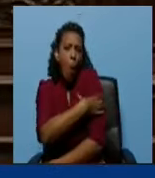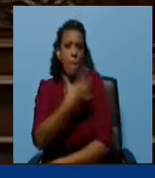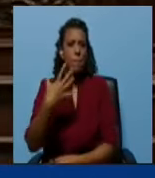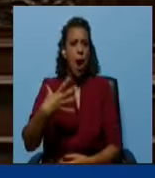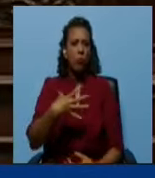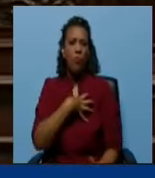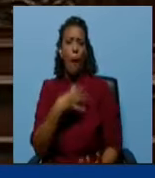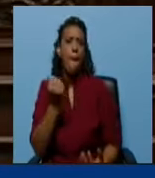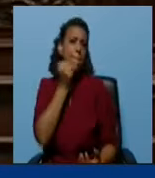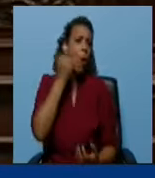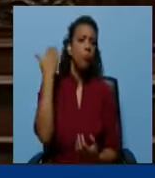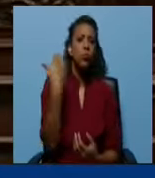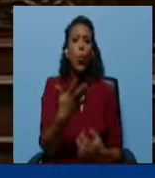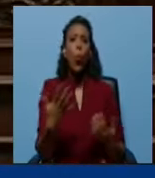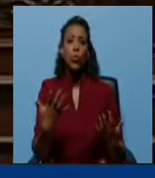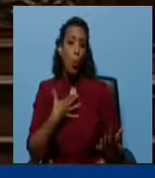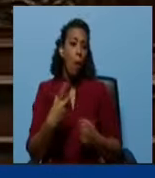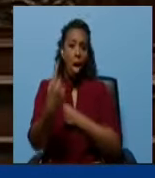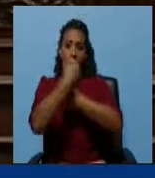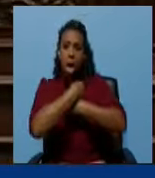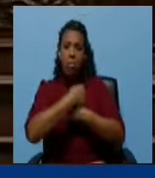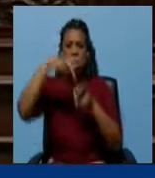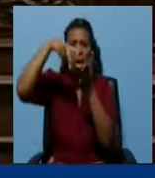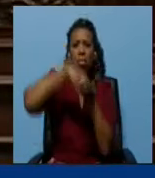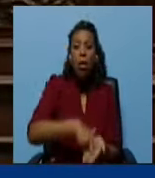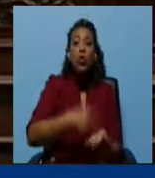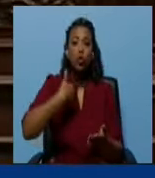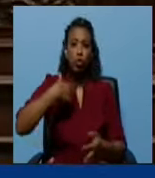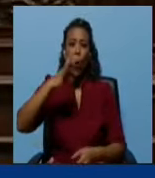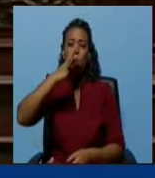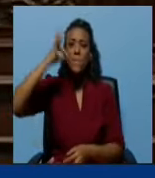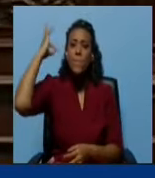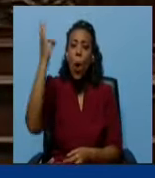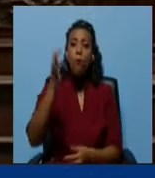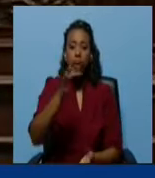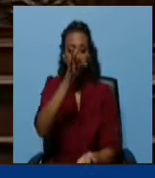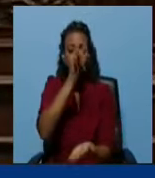fascistas, ni van a poder jamás, yo se lo juro.